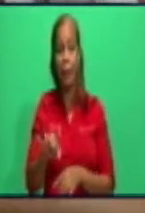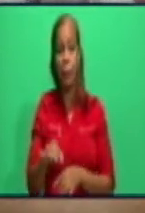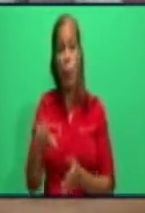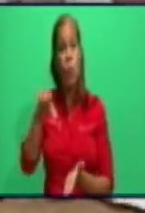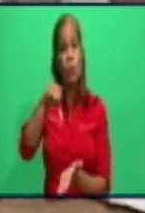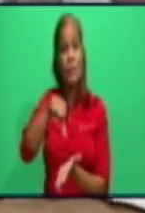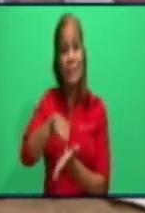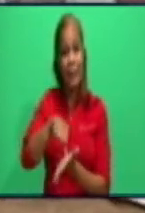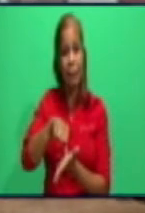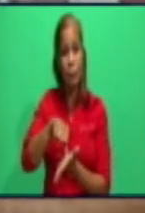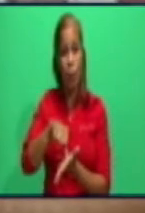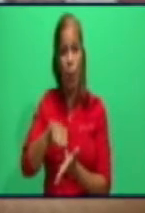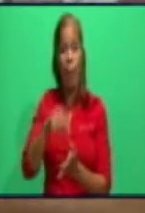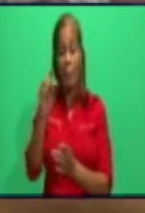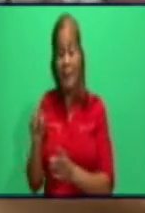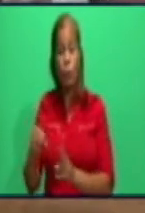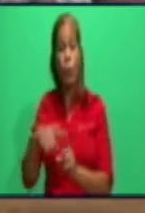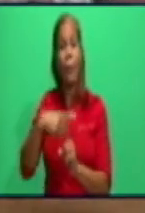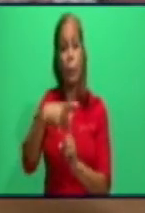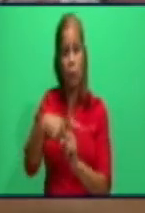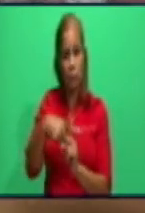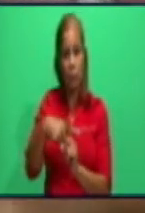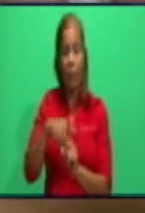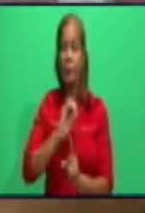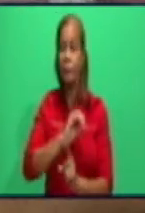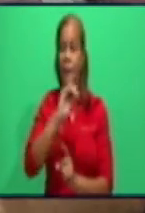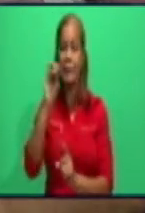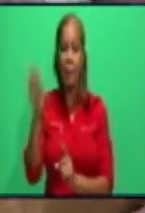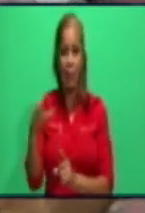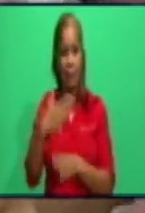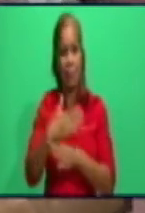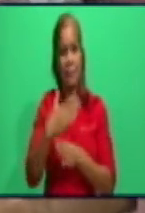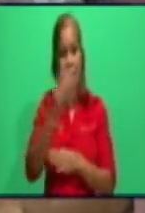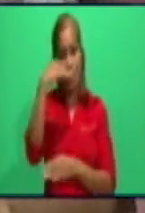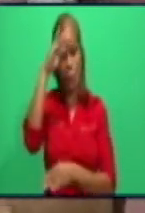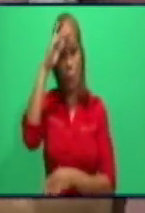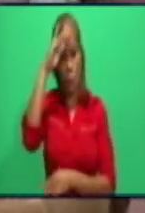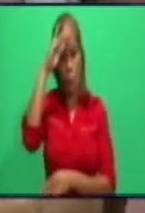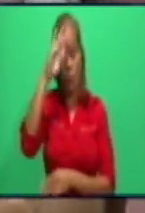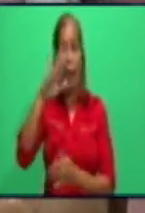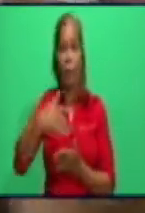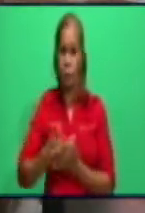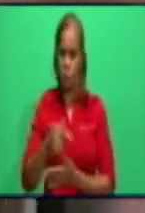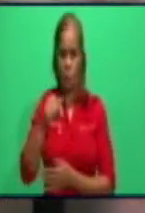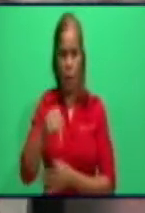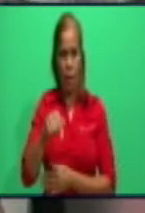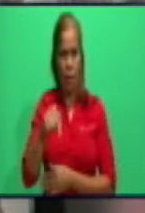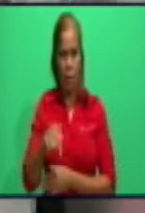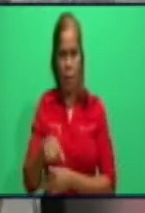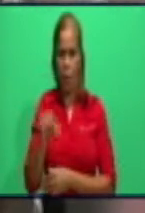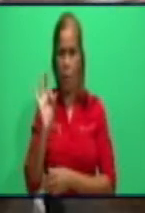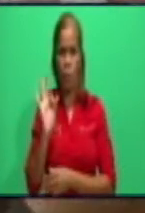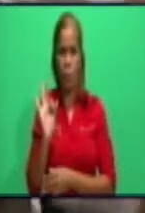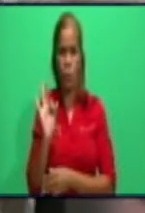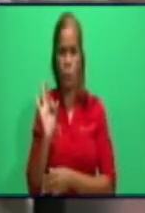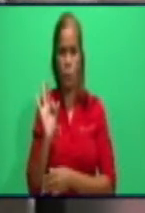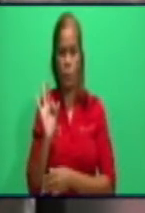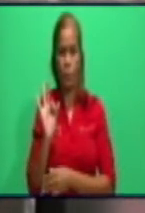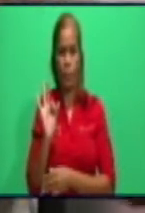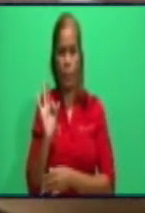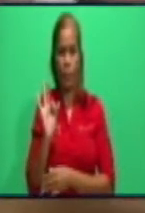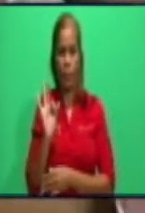Santiago de Cuba. Y en este evento solamente son 8 pacientes, las otras 5 son las que